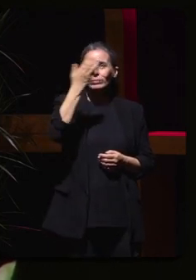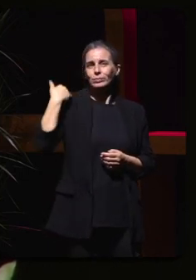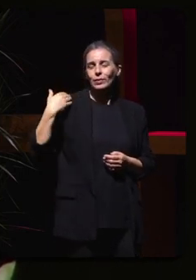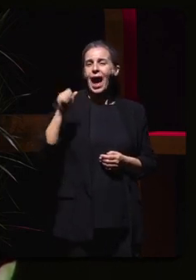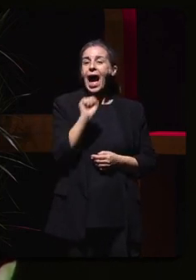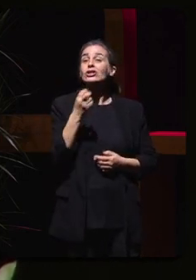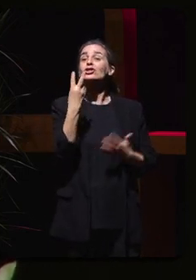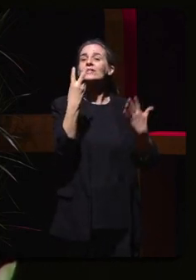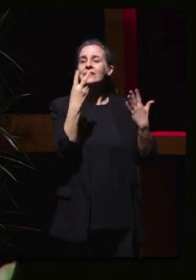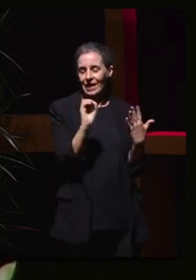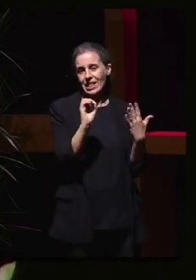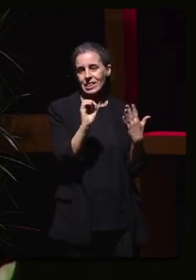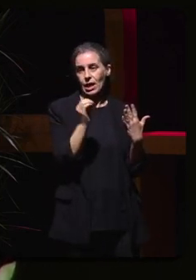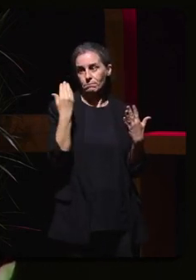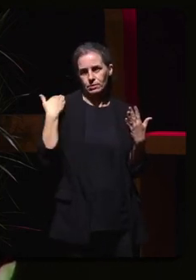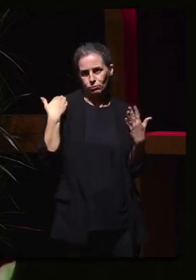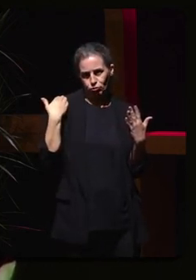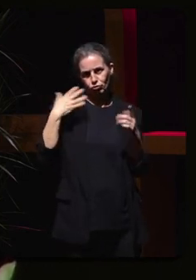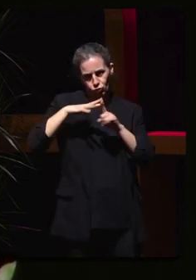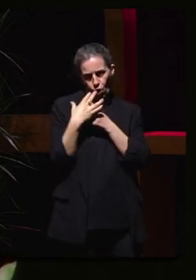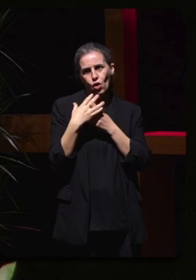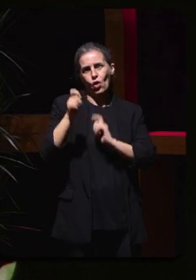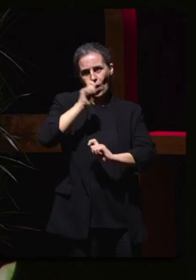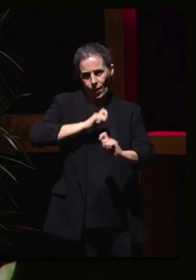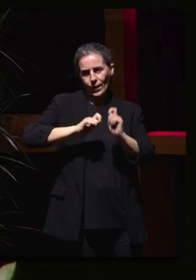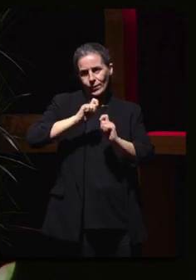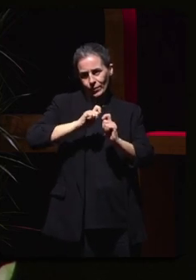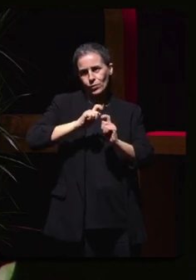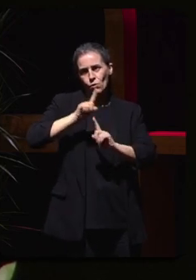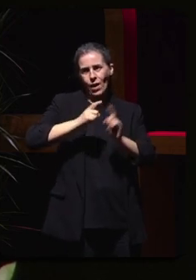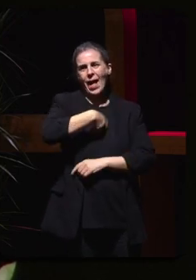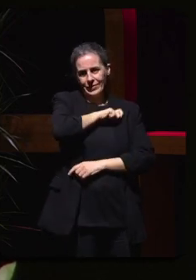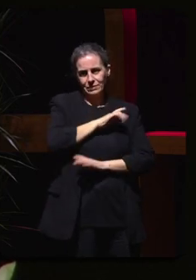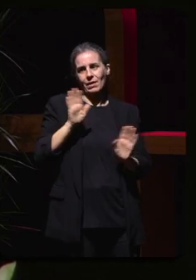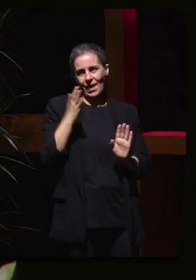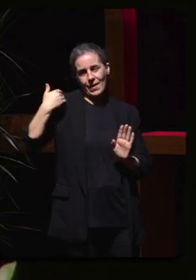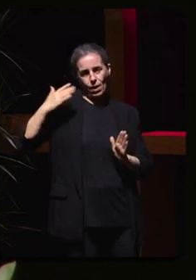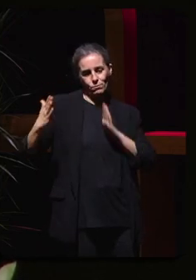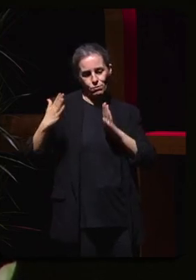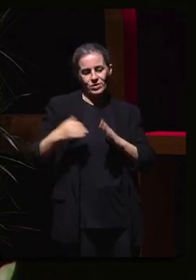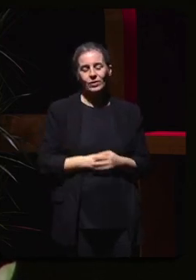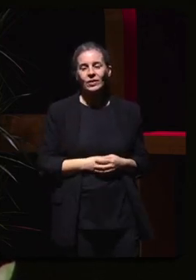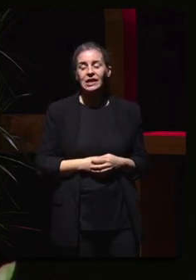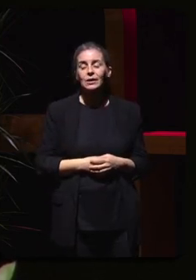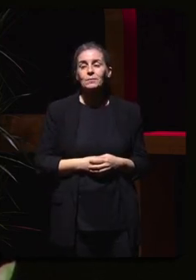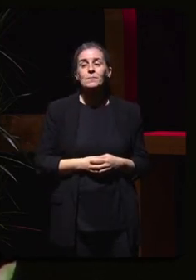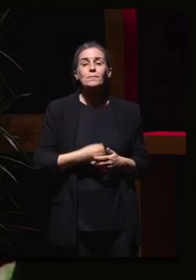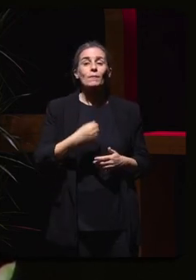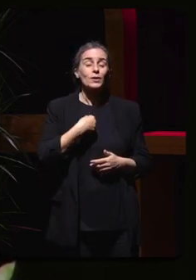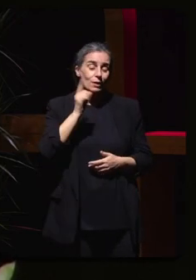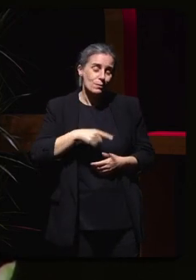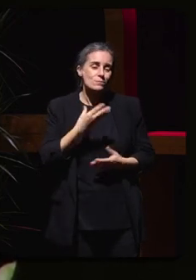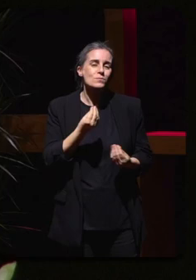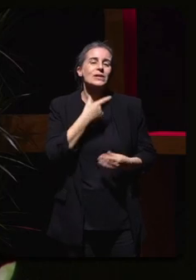70, ¿no? En aquella España, o sea, que también remontémonos a pensar como ella en la España de aquel momento, ¿no? Luego yo, a mí me hace mucha